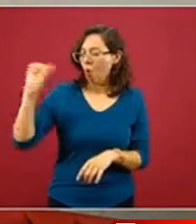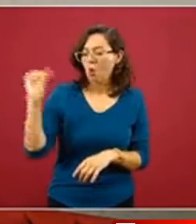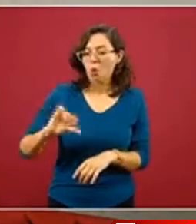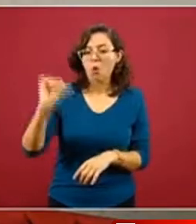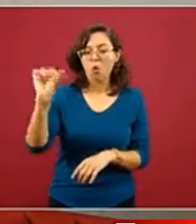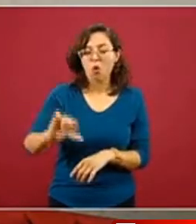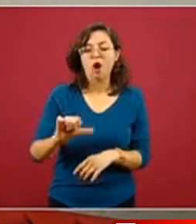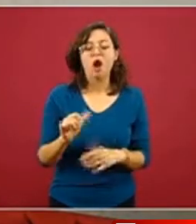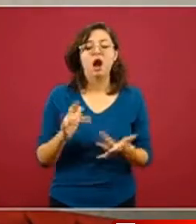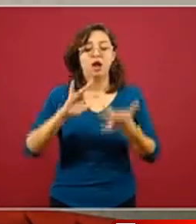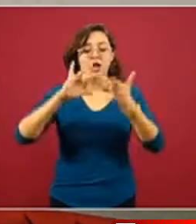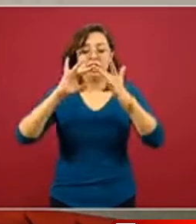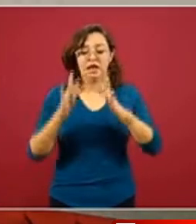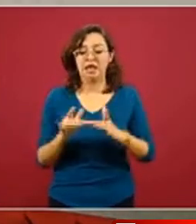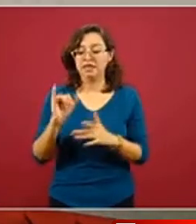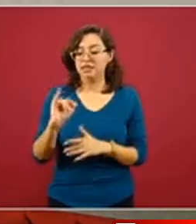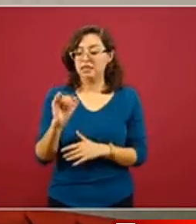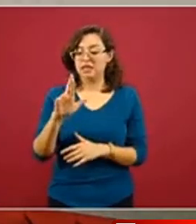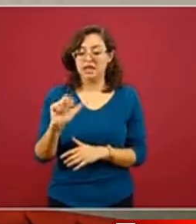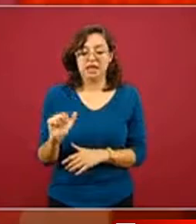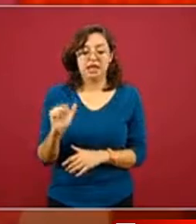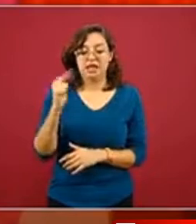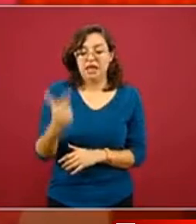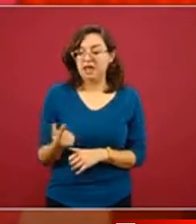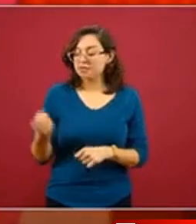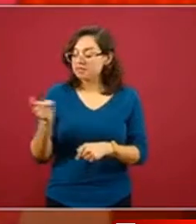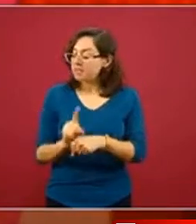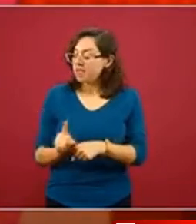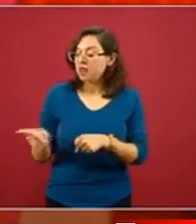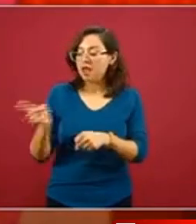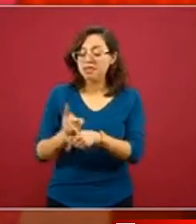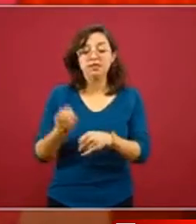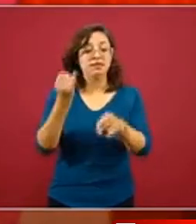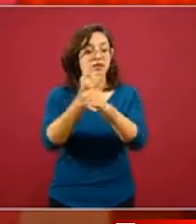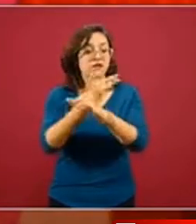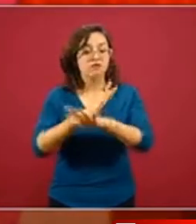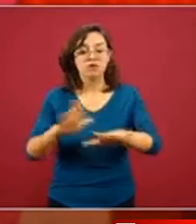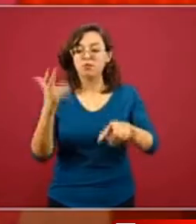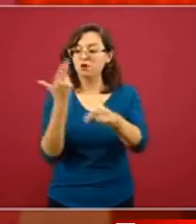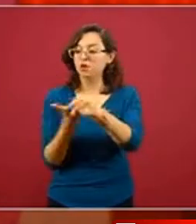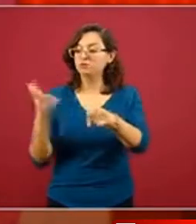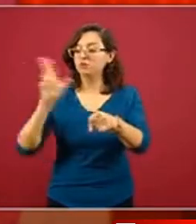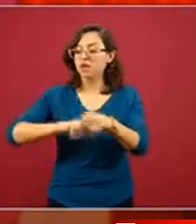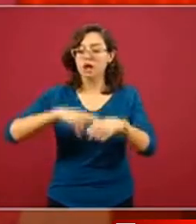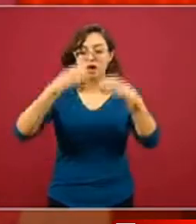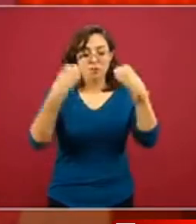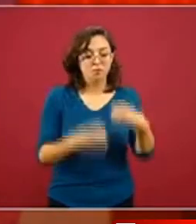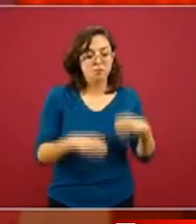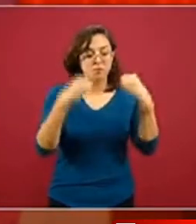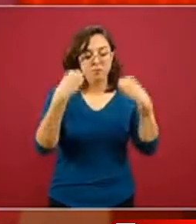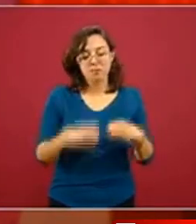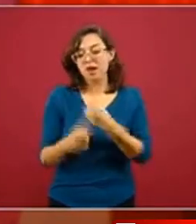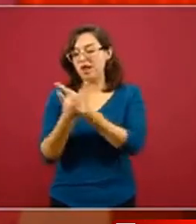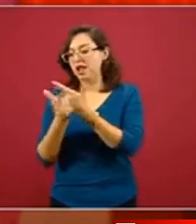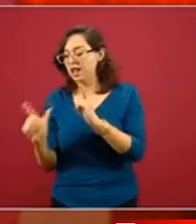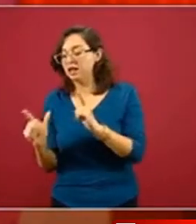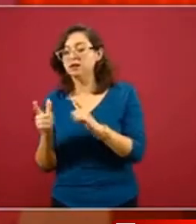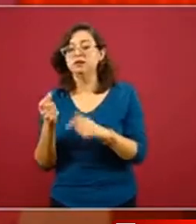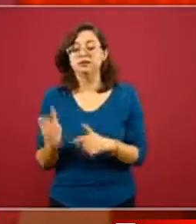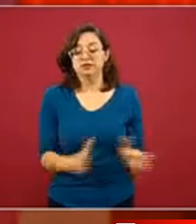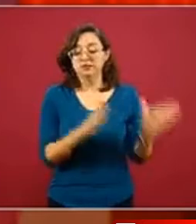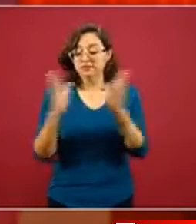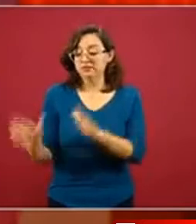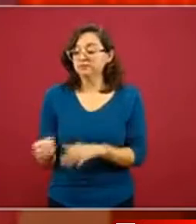se llamaba así, hoy se llama la red IRAG, con la que presentamos todos los días el informe de ocupación hospitalaria y realizamos desde que empezó la fase